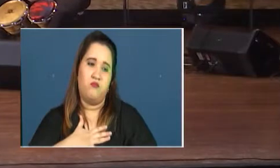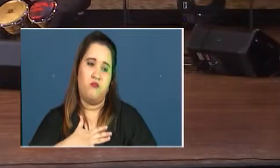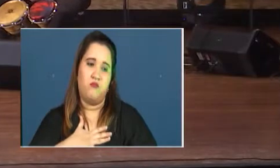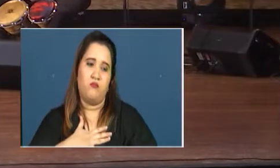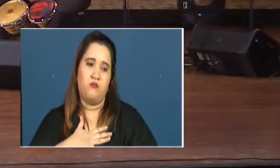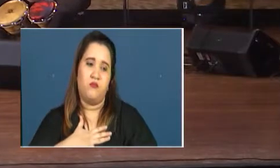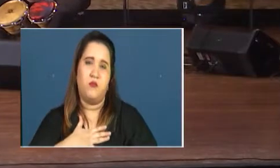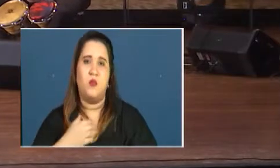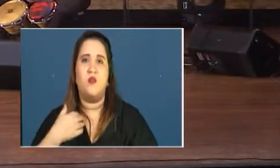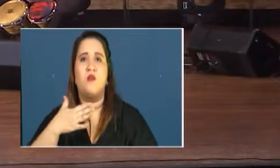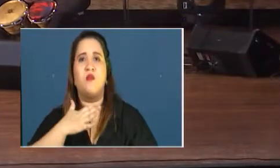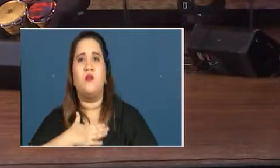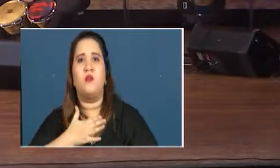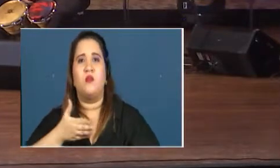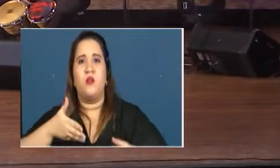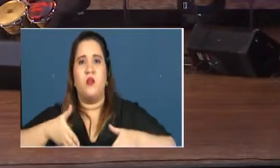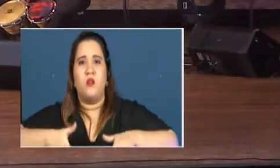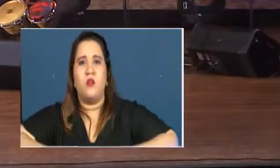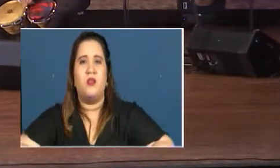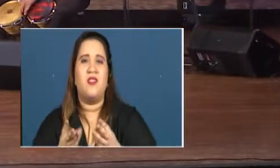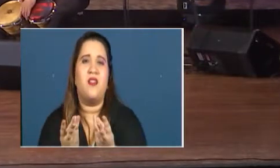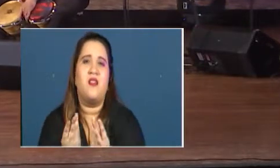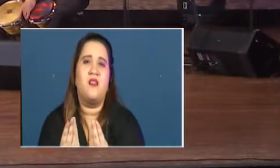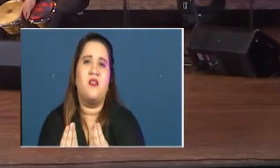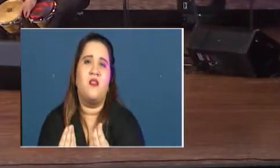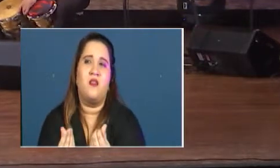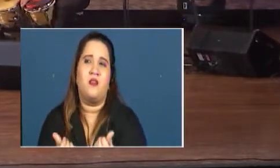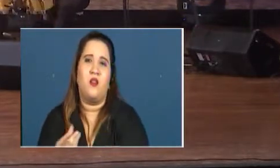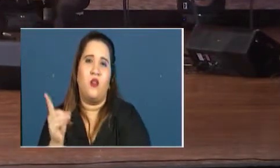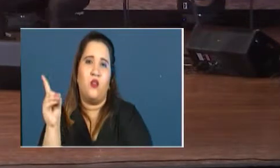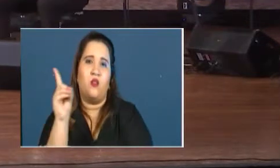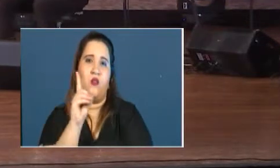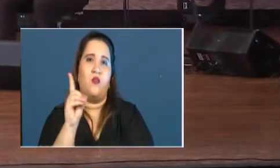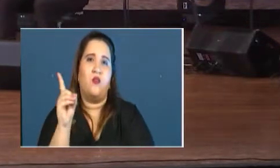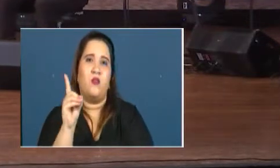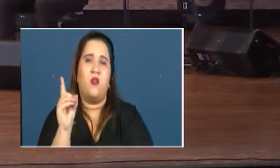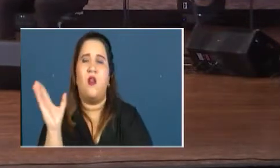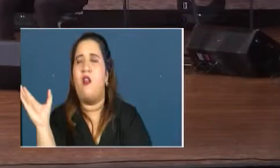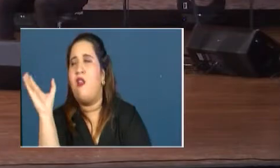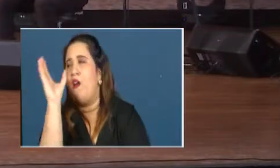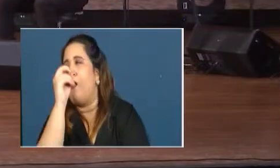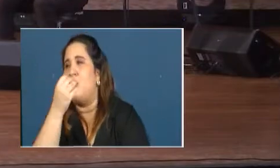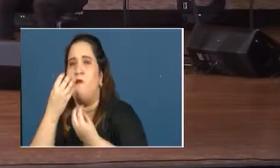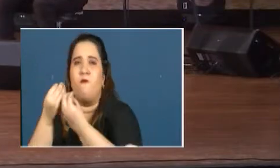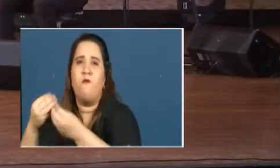Yo nací en la tierra donde nadie es forastero,